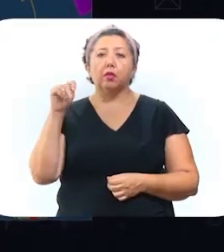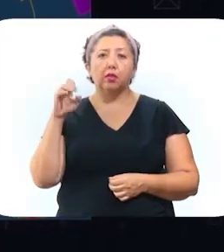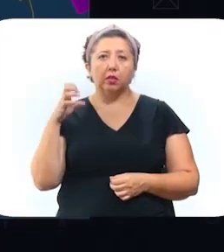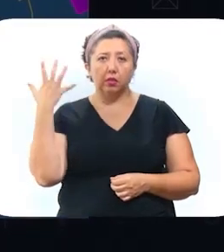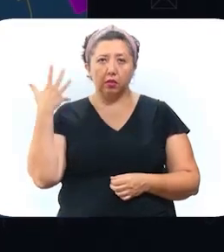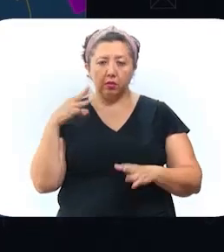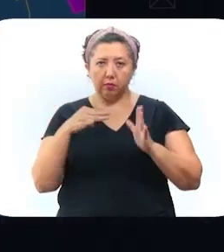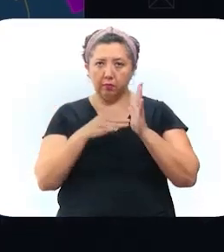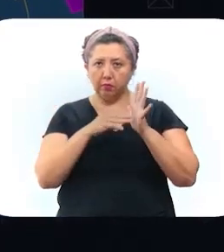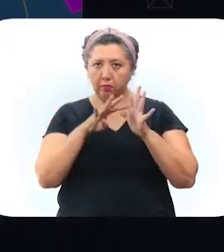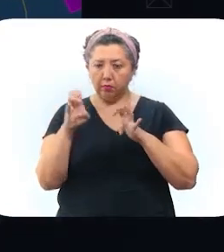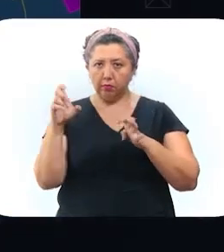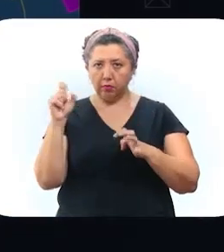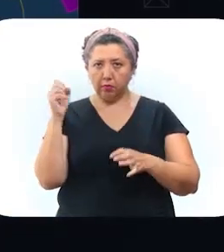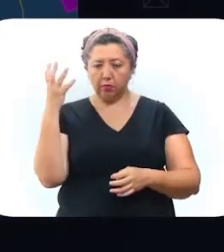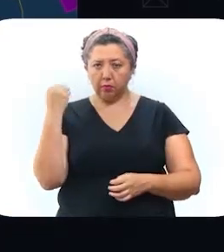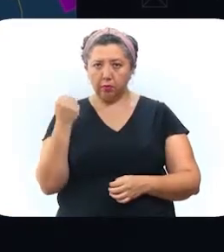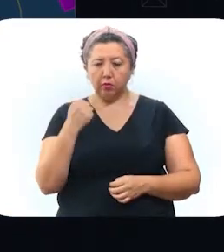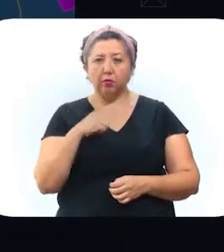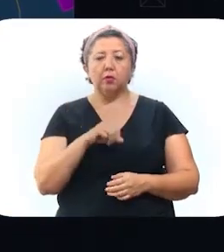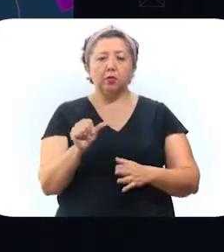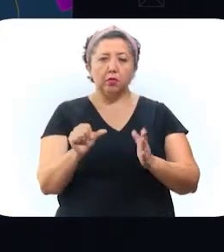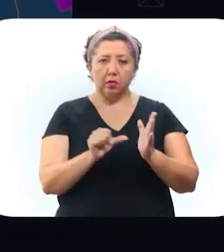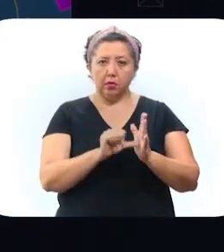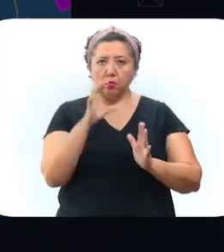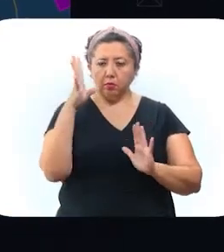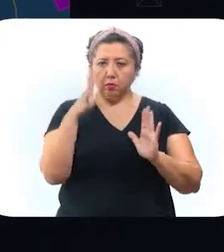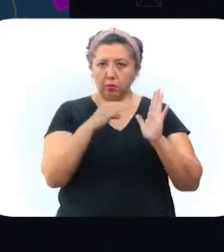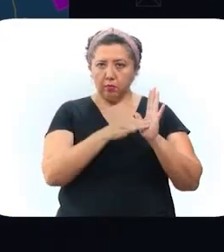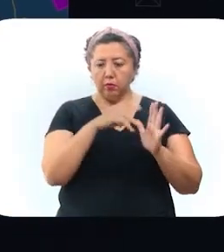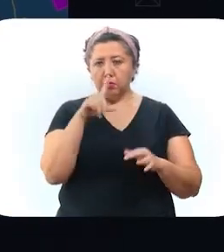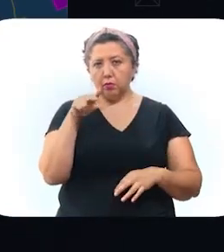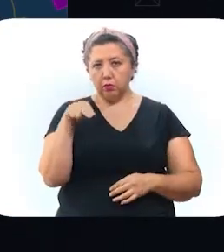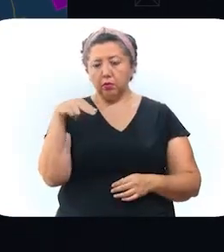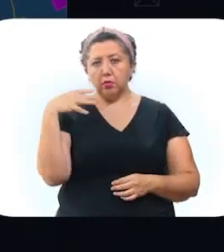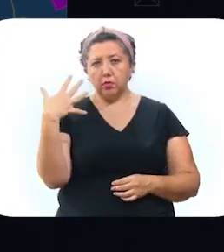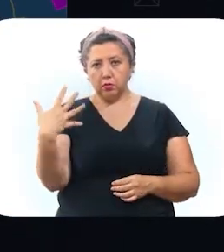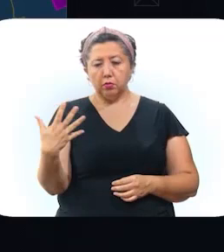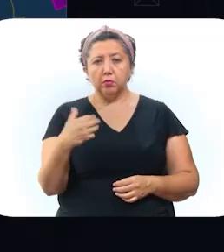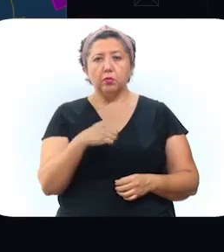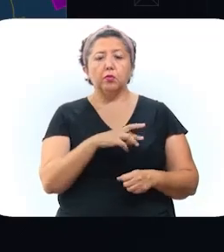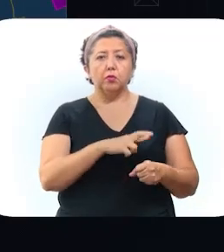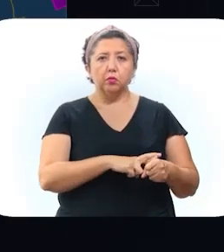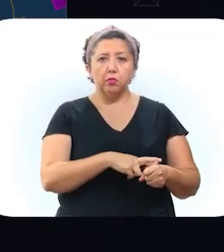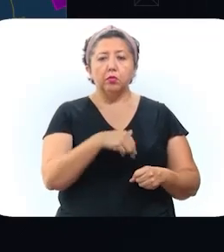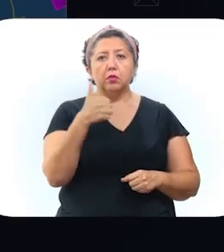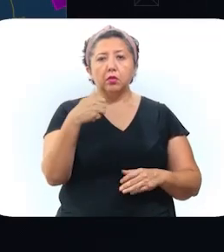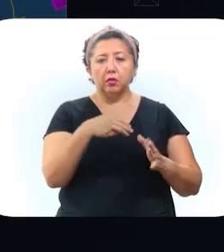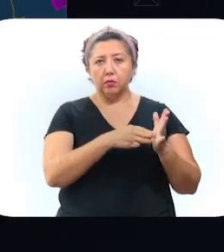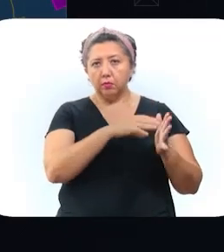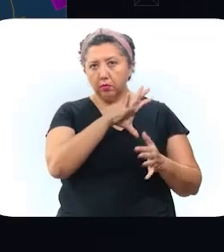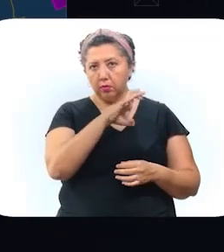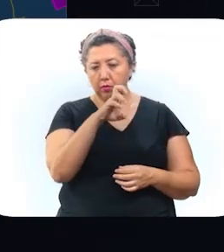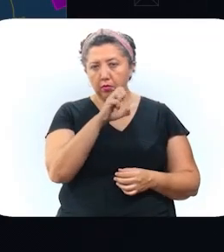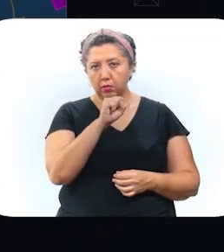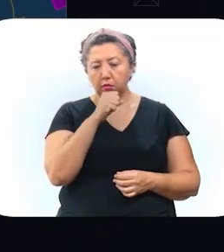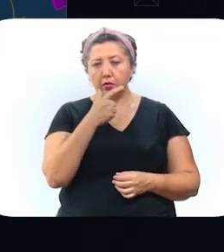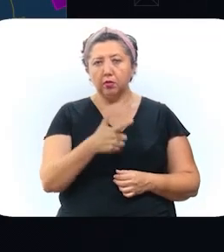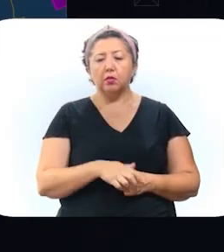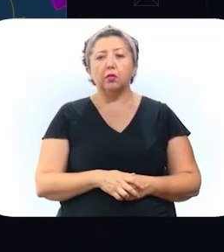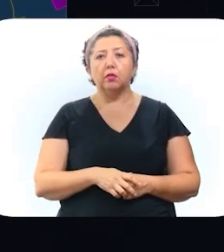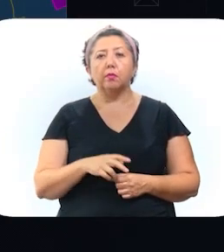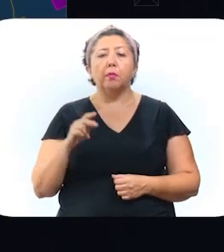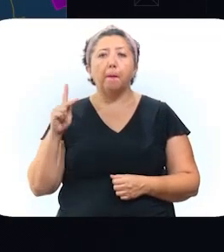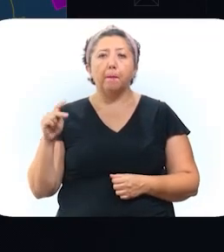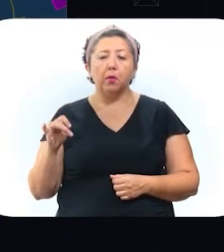oriente, 10.929. En la zona centro, 4.085. En la zona sur, 6.567.